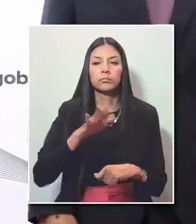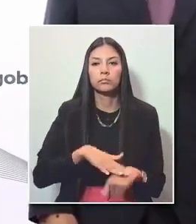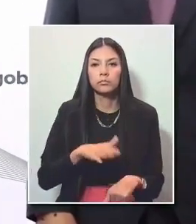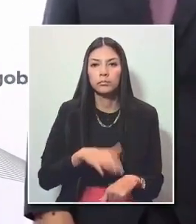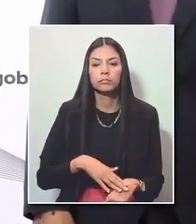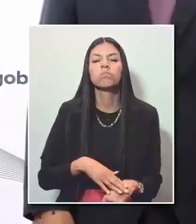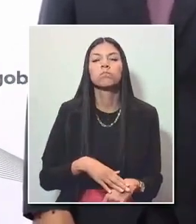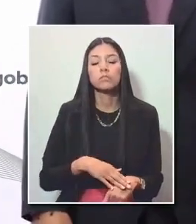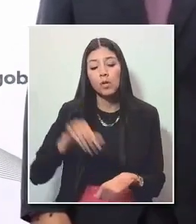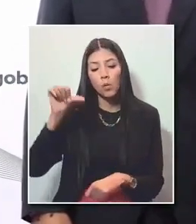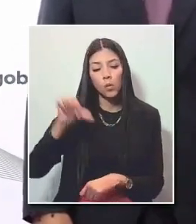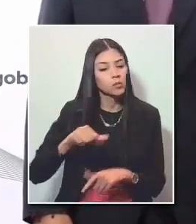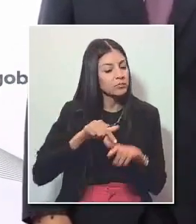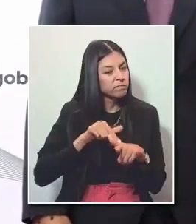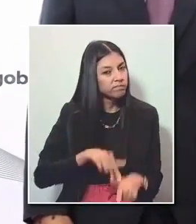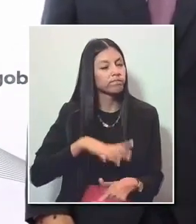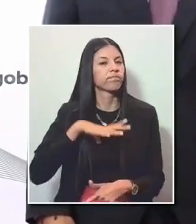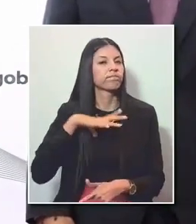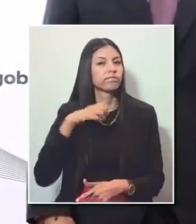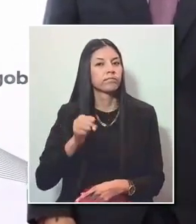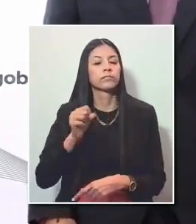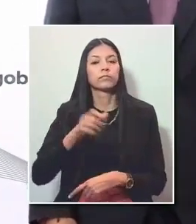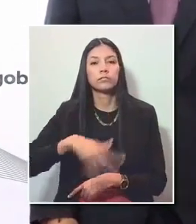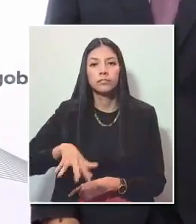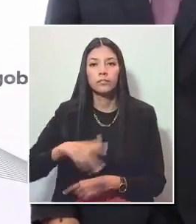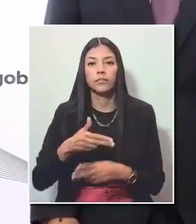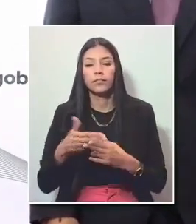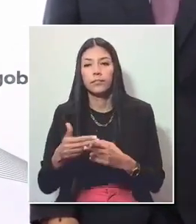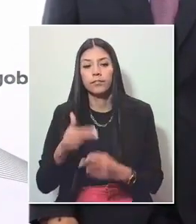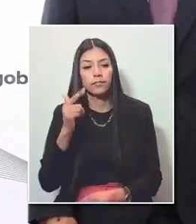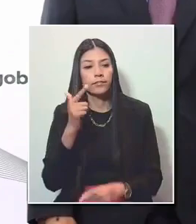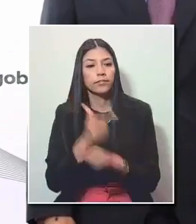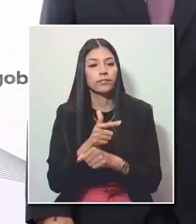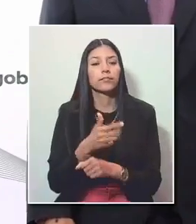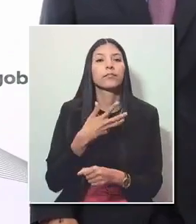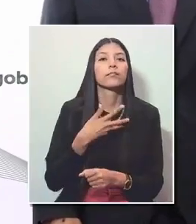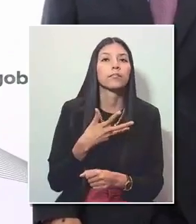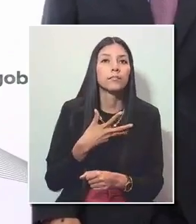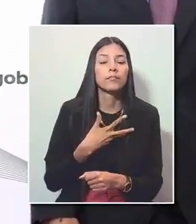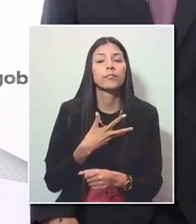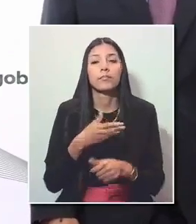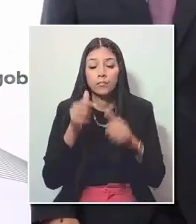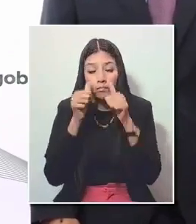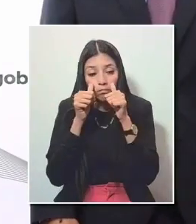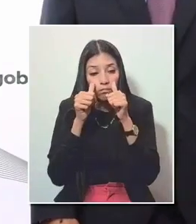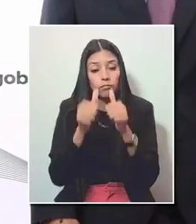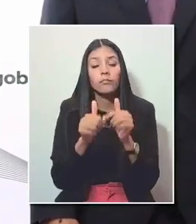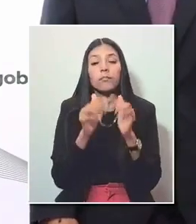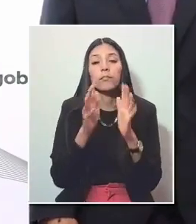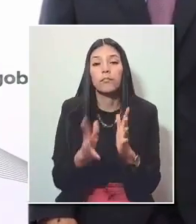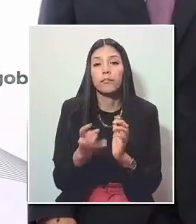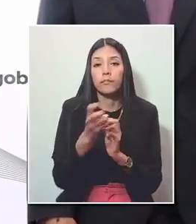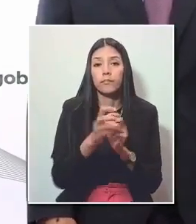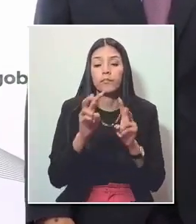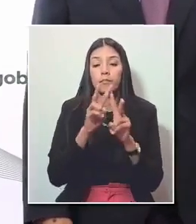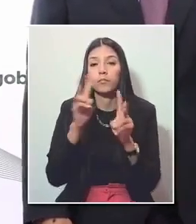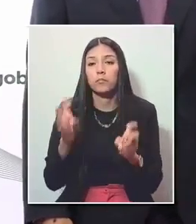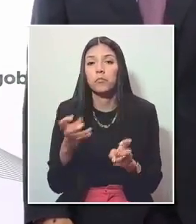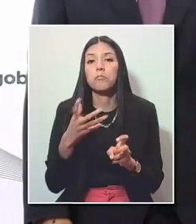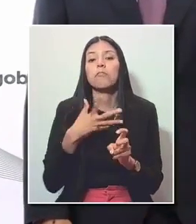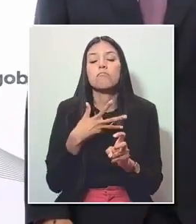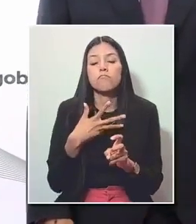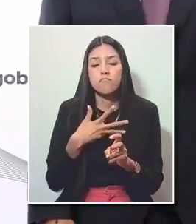hoy continúa de manera intensa hasta encontrarla. Estamos ocupados en este tema,